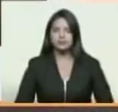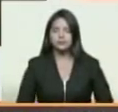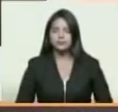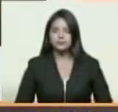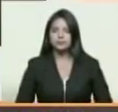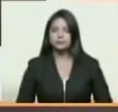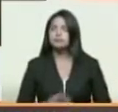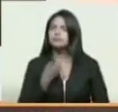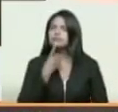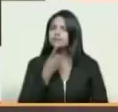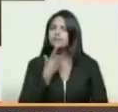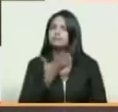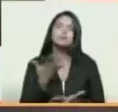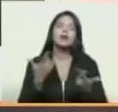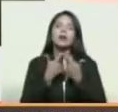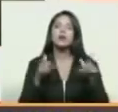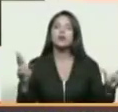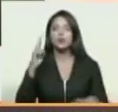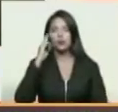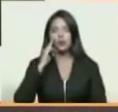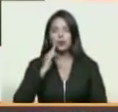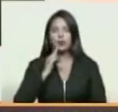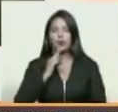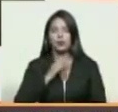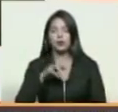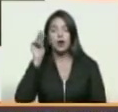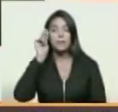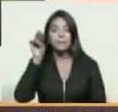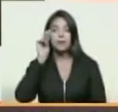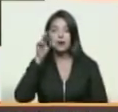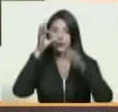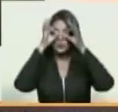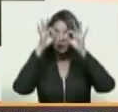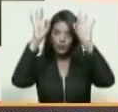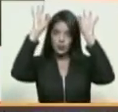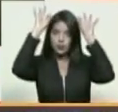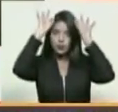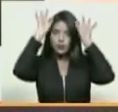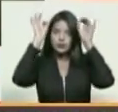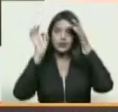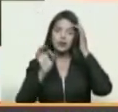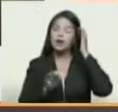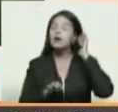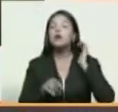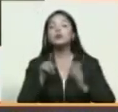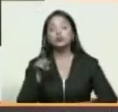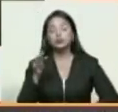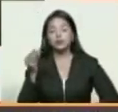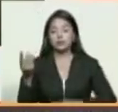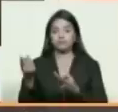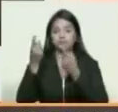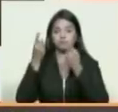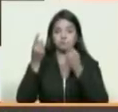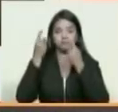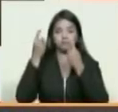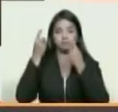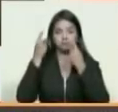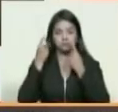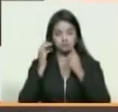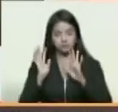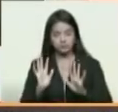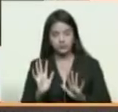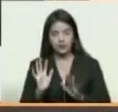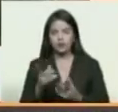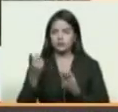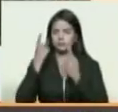Parafraseo las palabras del libertador Simón Bolívar a su maestro Simón Rodríguez. Usted formó, yo diría,